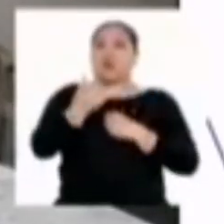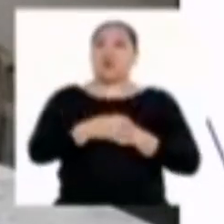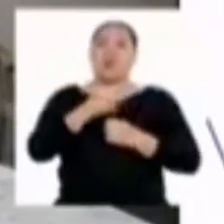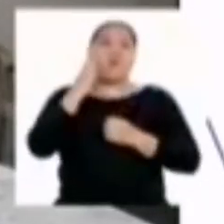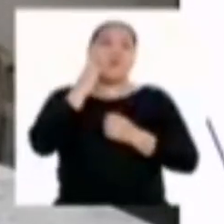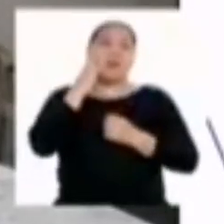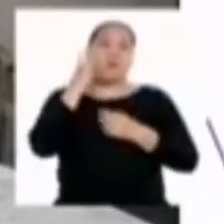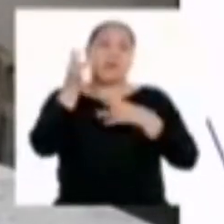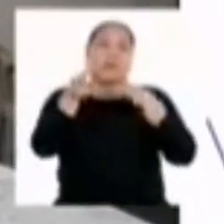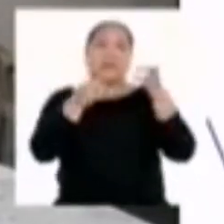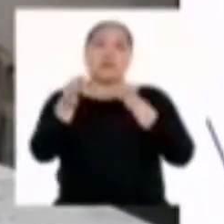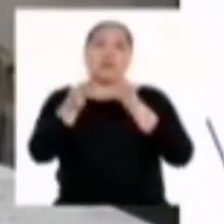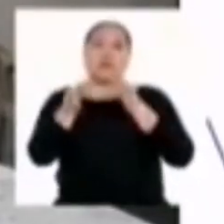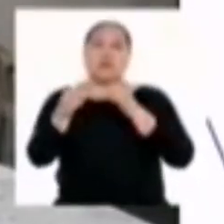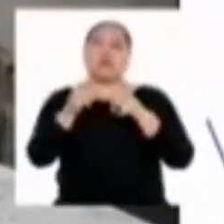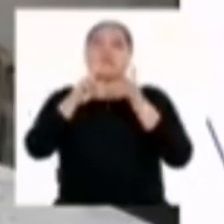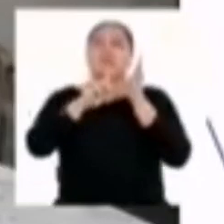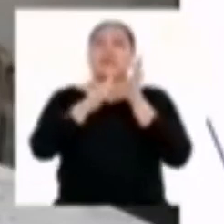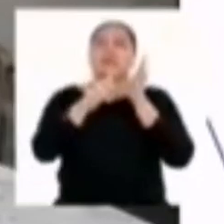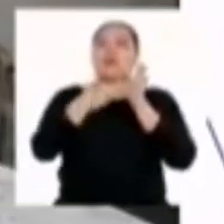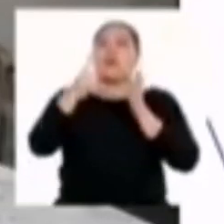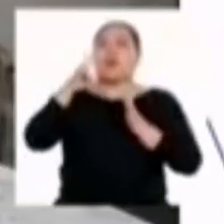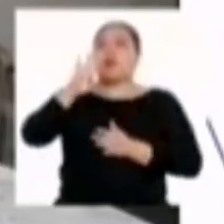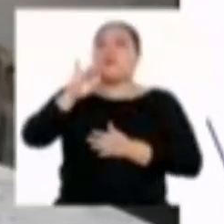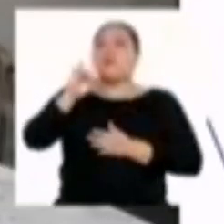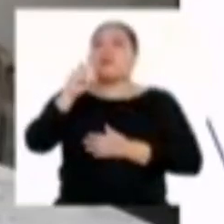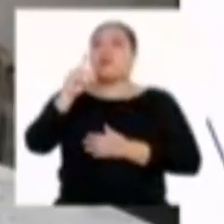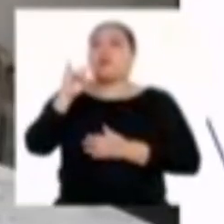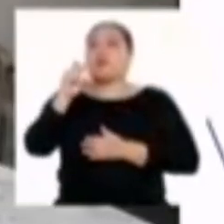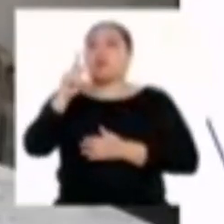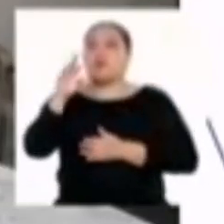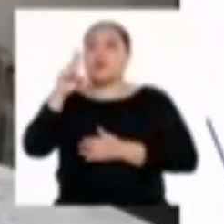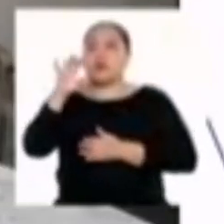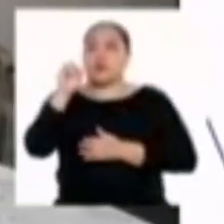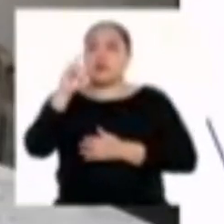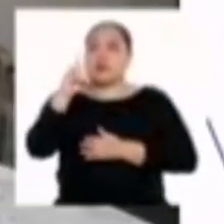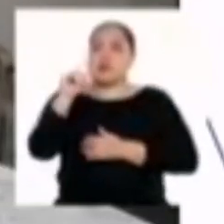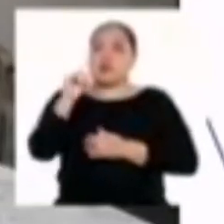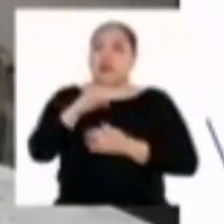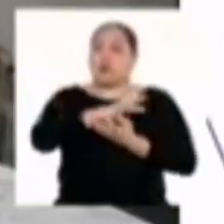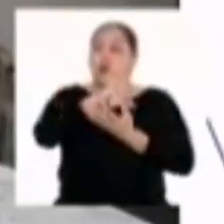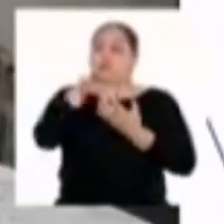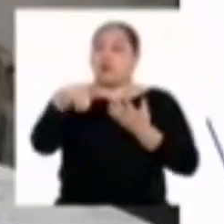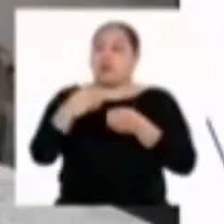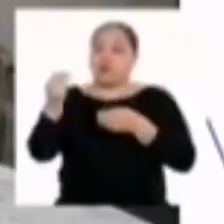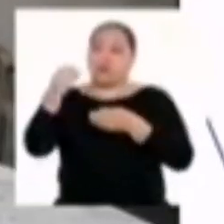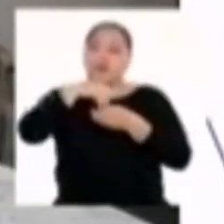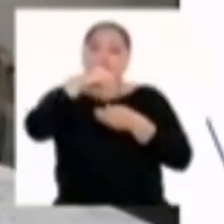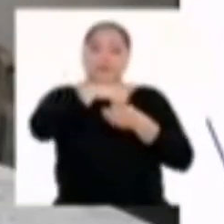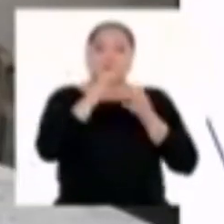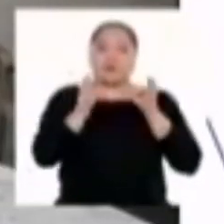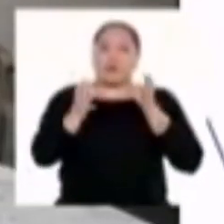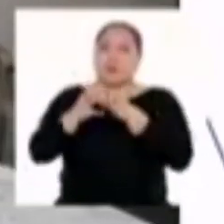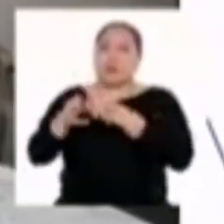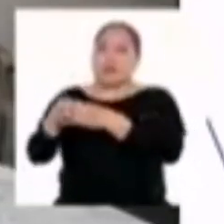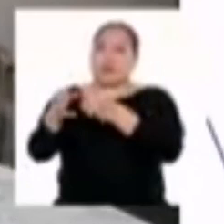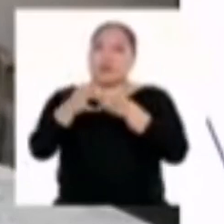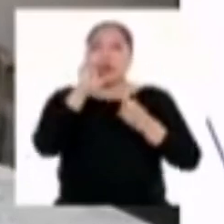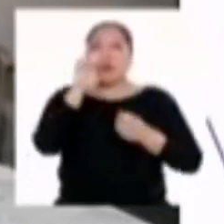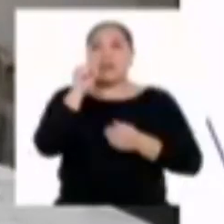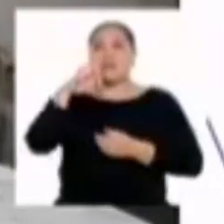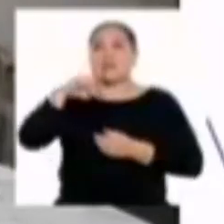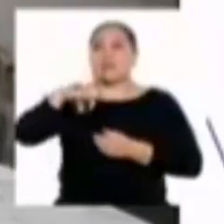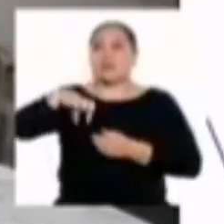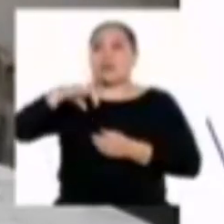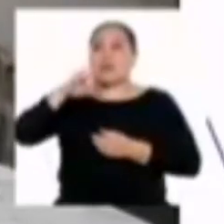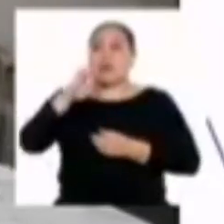mamá empezó a argumentar, dijo que la biodiversidad es el completo ecológico que forman parte de todas las especies. Algo que me quedó con la